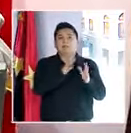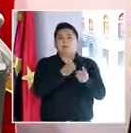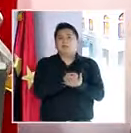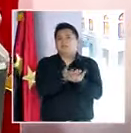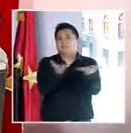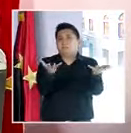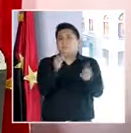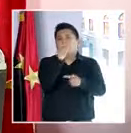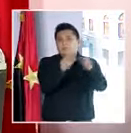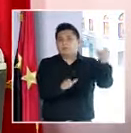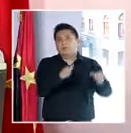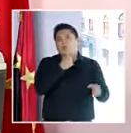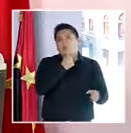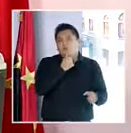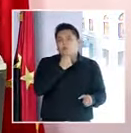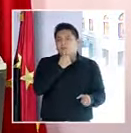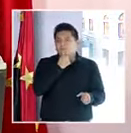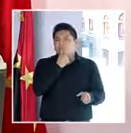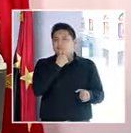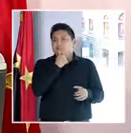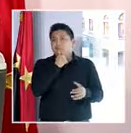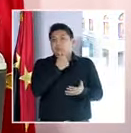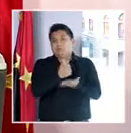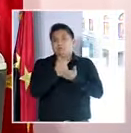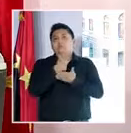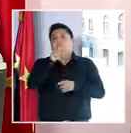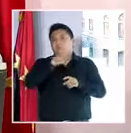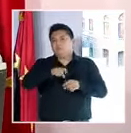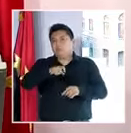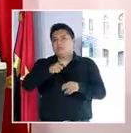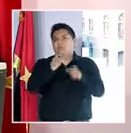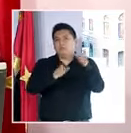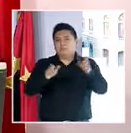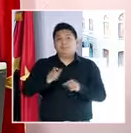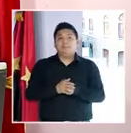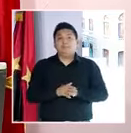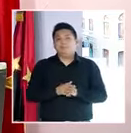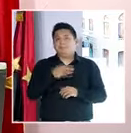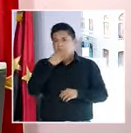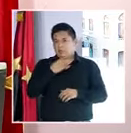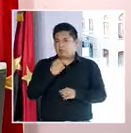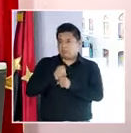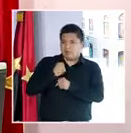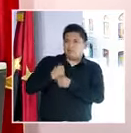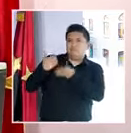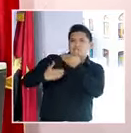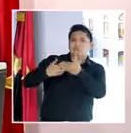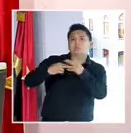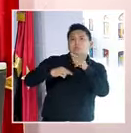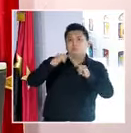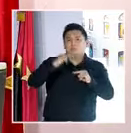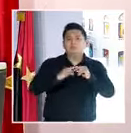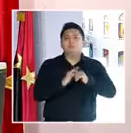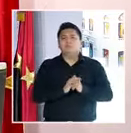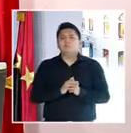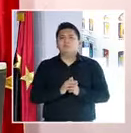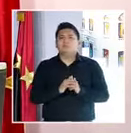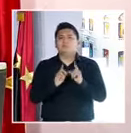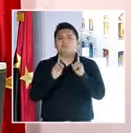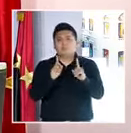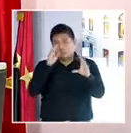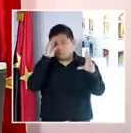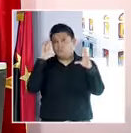está demostrado de que fue así. Pero adicionalmente, el lograr ponerse de